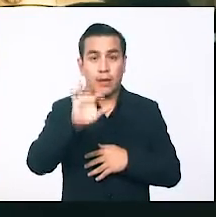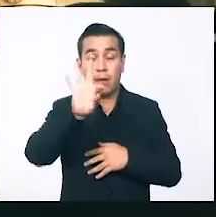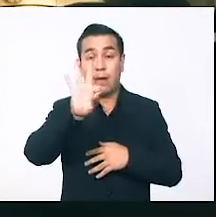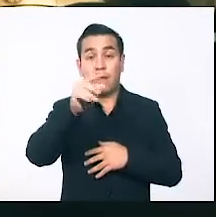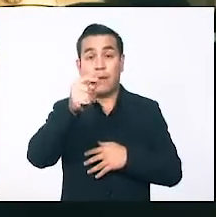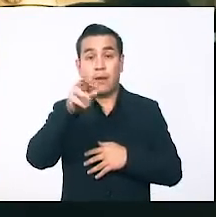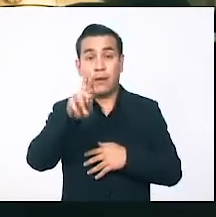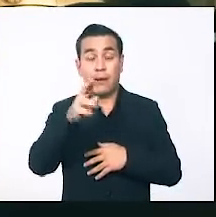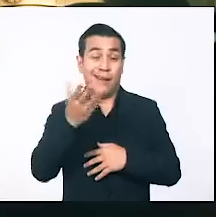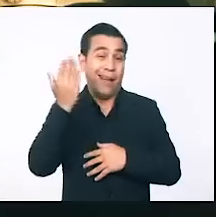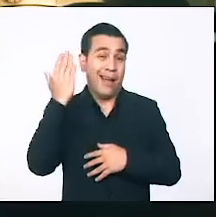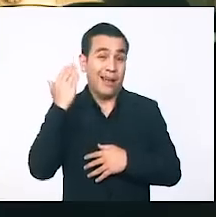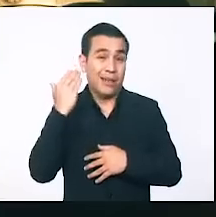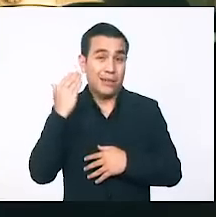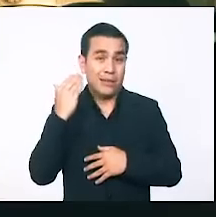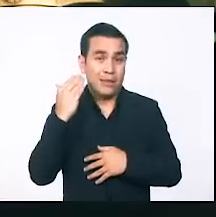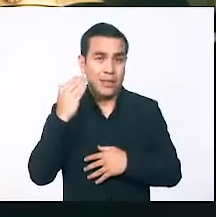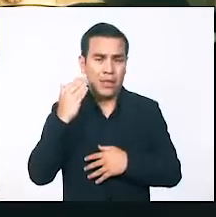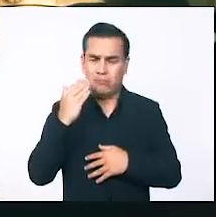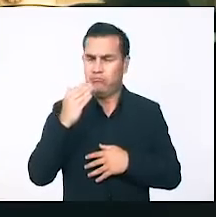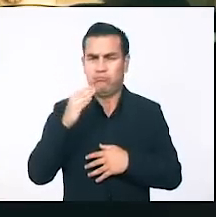Bush. Él llega y pone el de él.